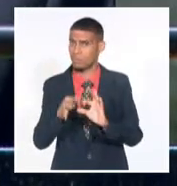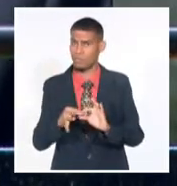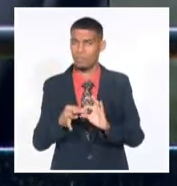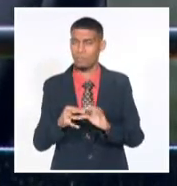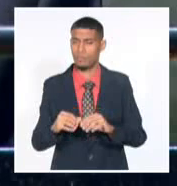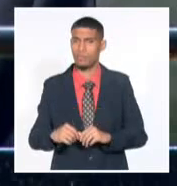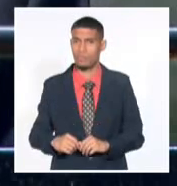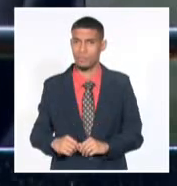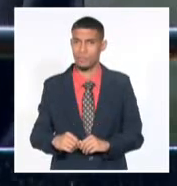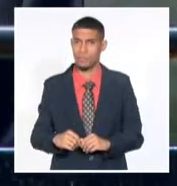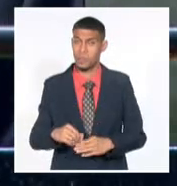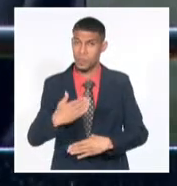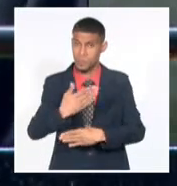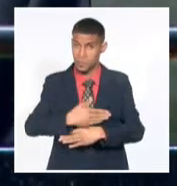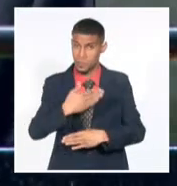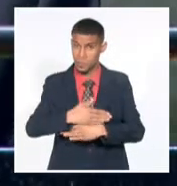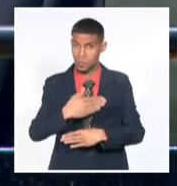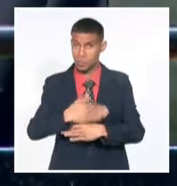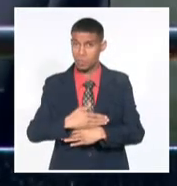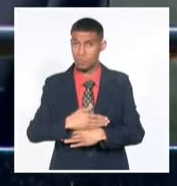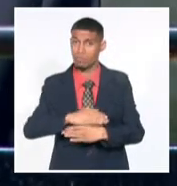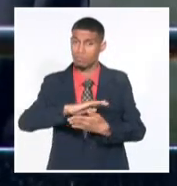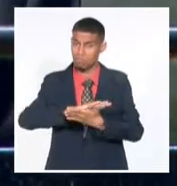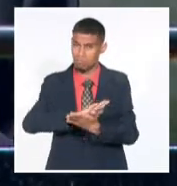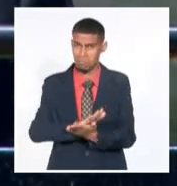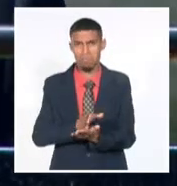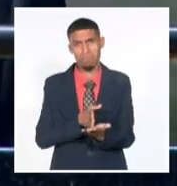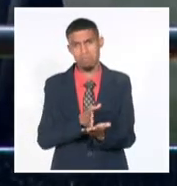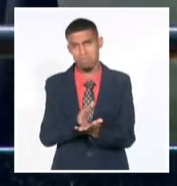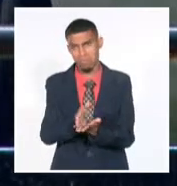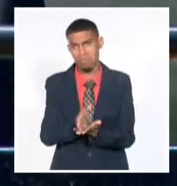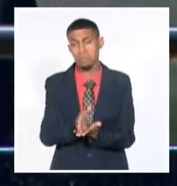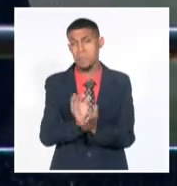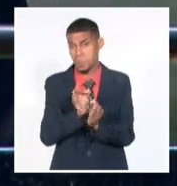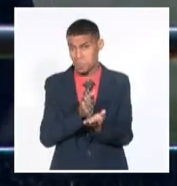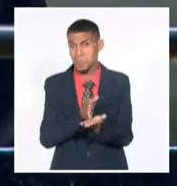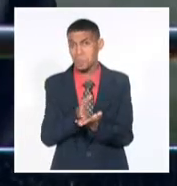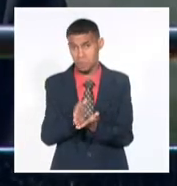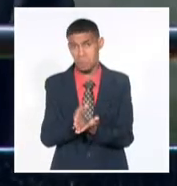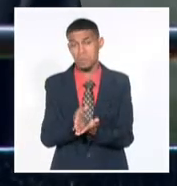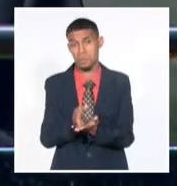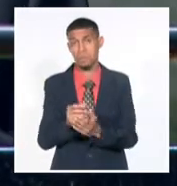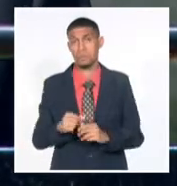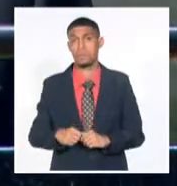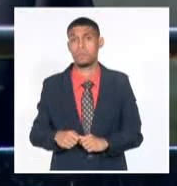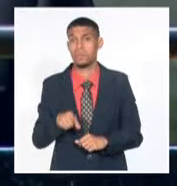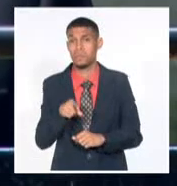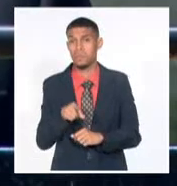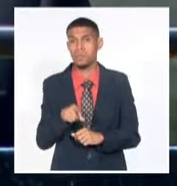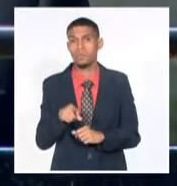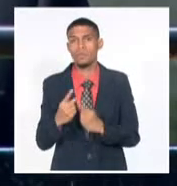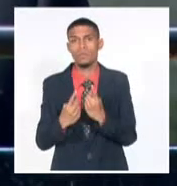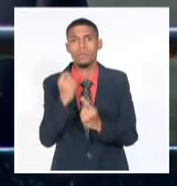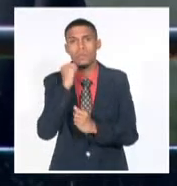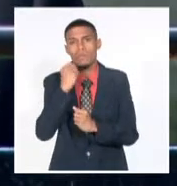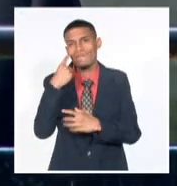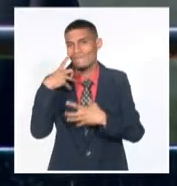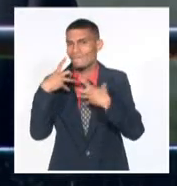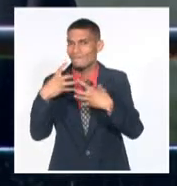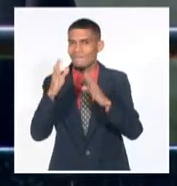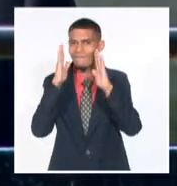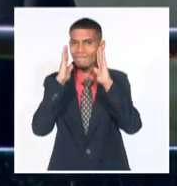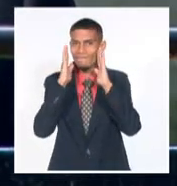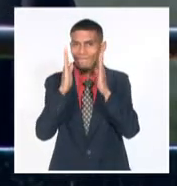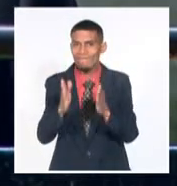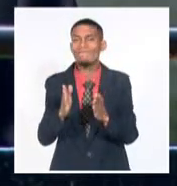bloqueo, recrudecido en extremo, continúa siendo el elemento central que define